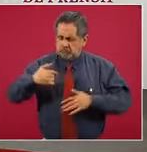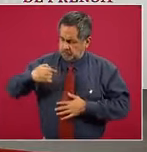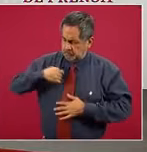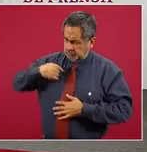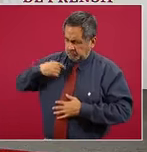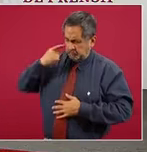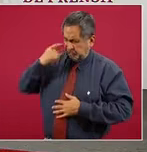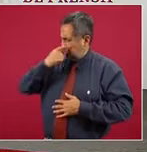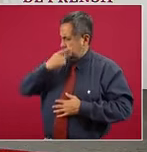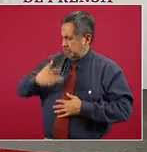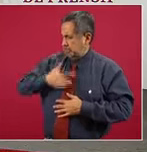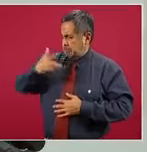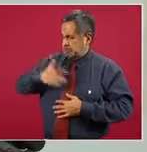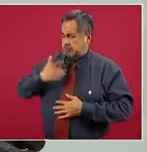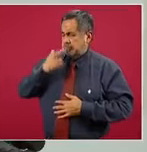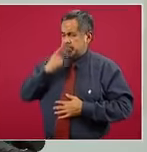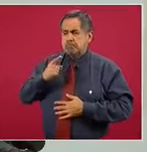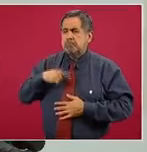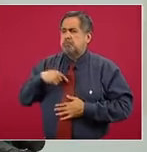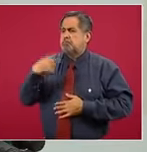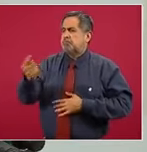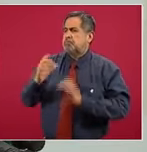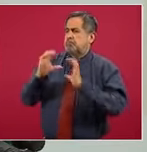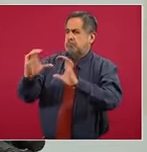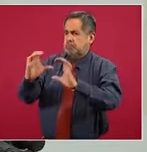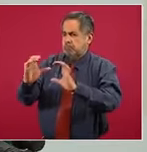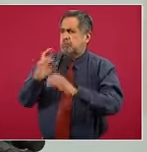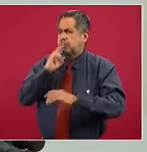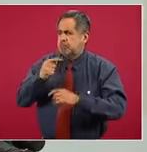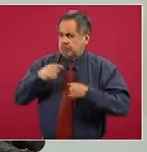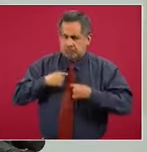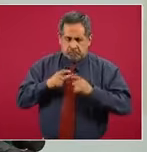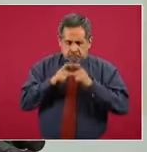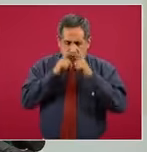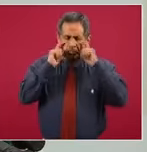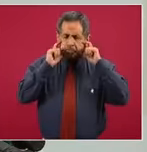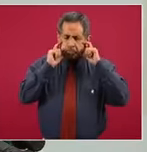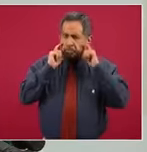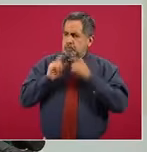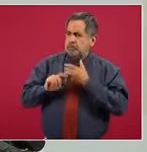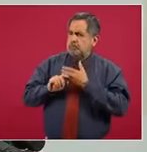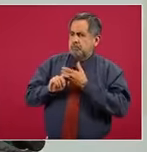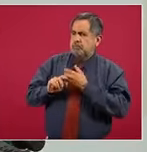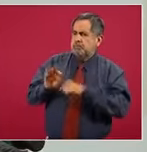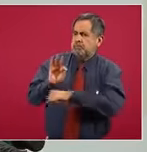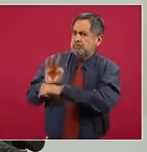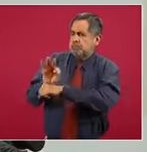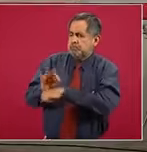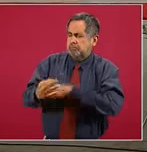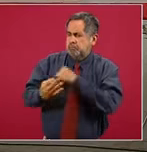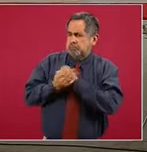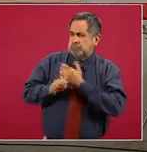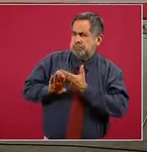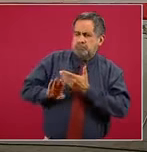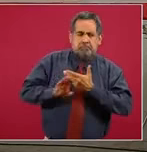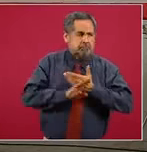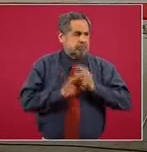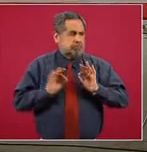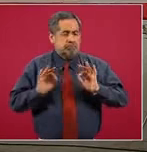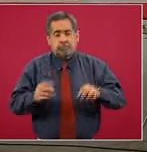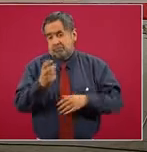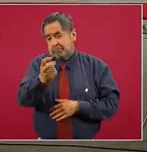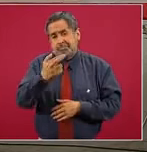yo voy a proteger a los demás y al mismo tiempo me protejo a mí, es una forma. Y otra forma